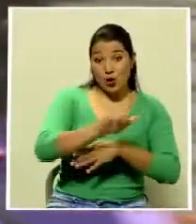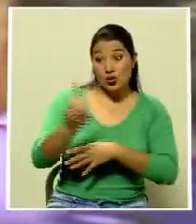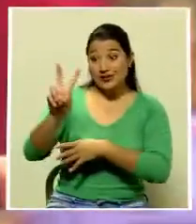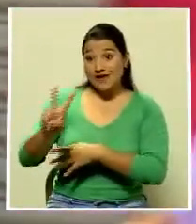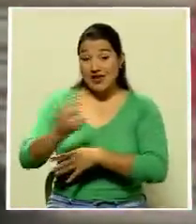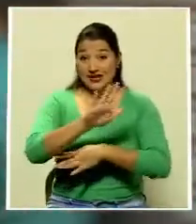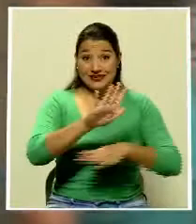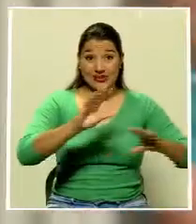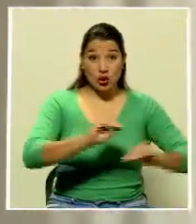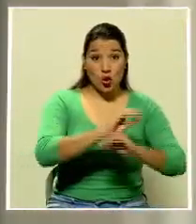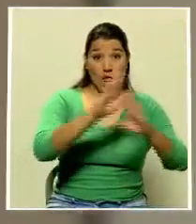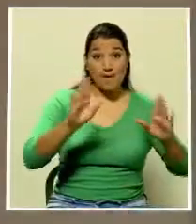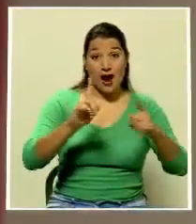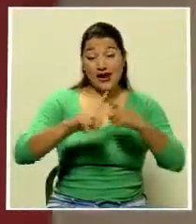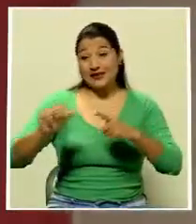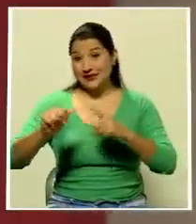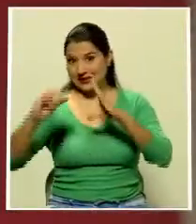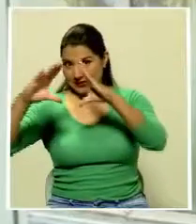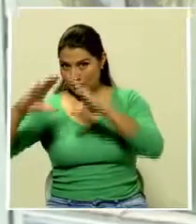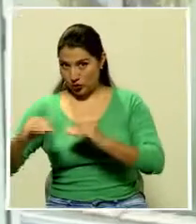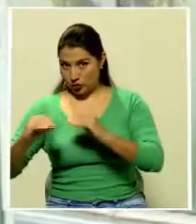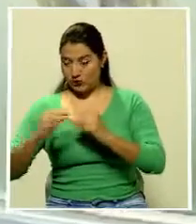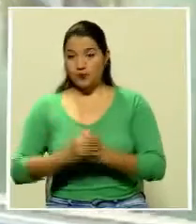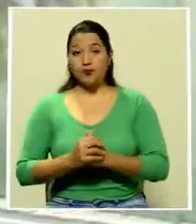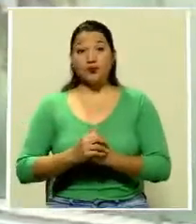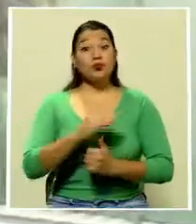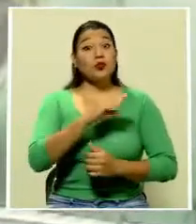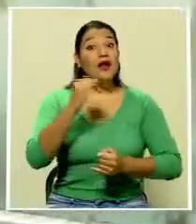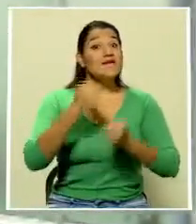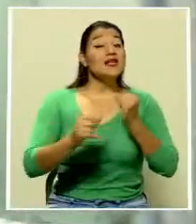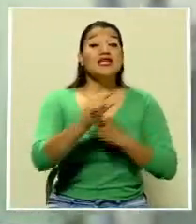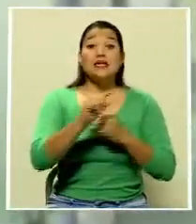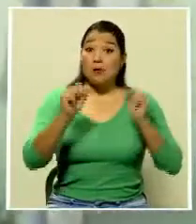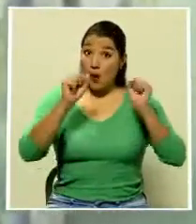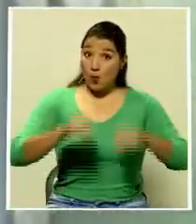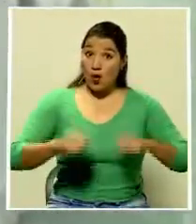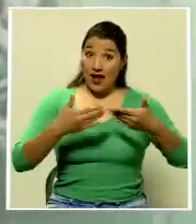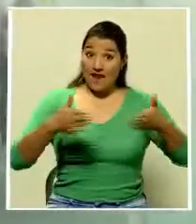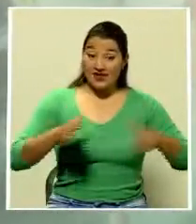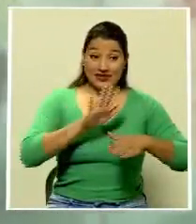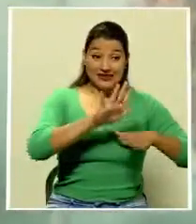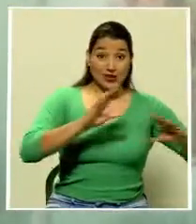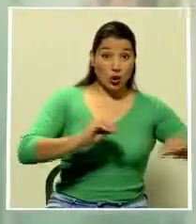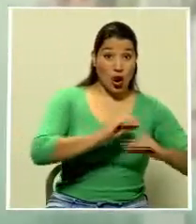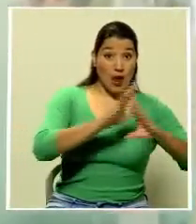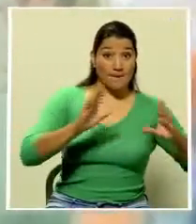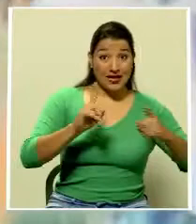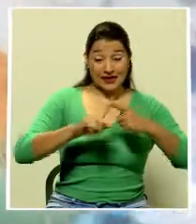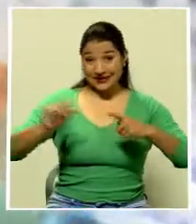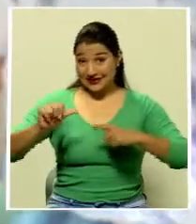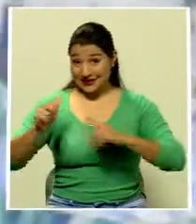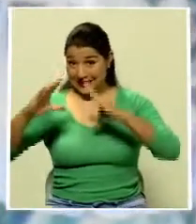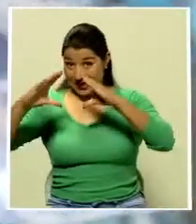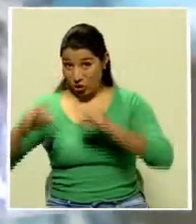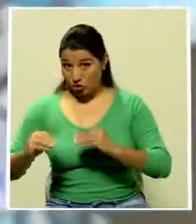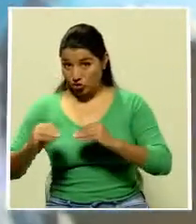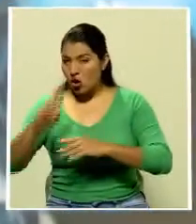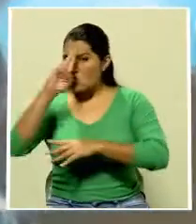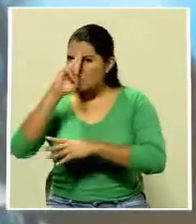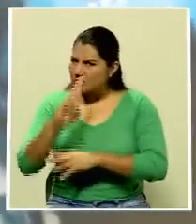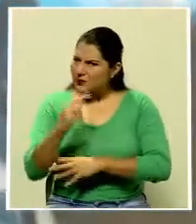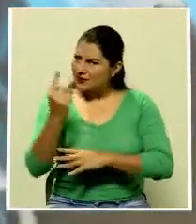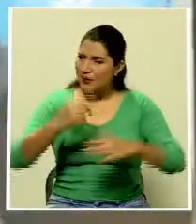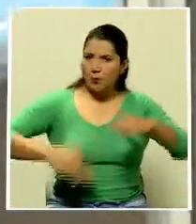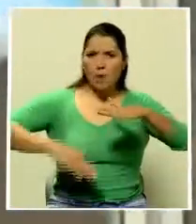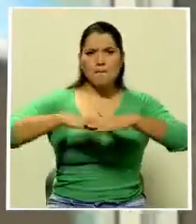mañana hasta las 10 de la noche y los fines de semana de 5 de la mañana hasta las 10 de la noche, respetando el